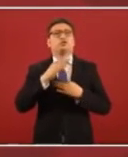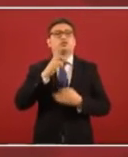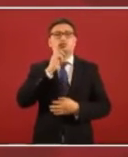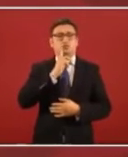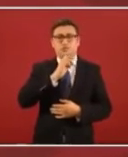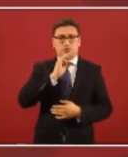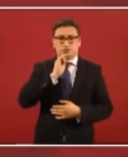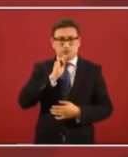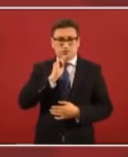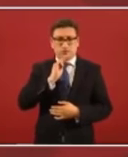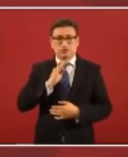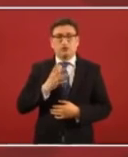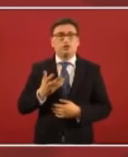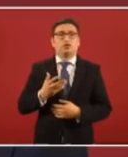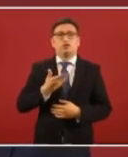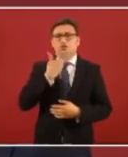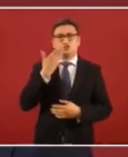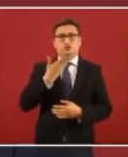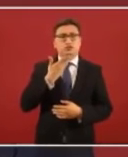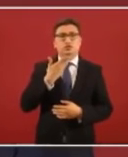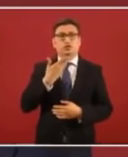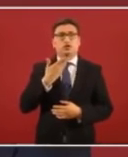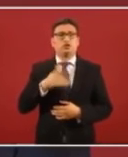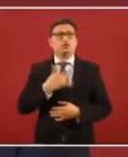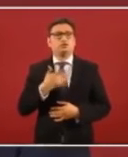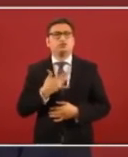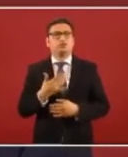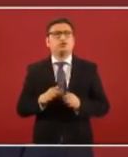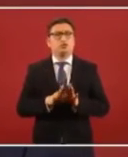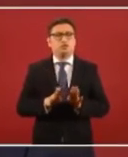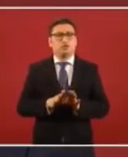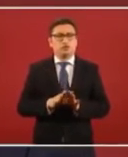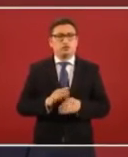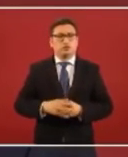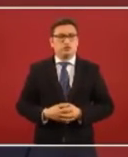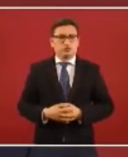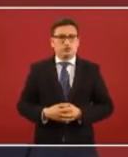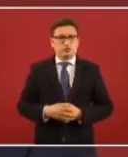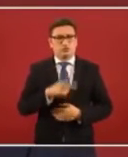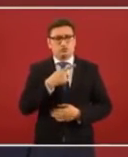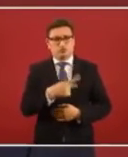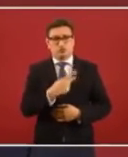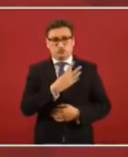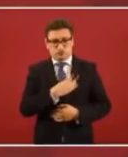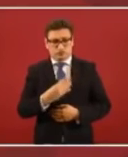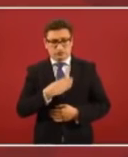acepte la culpa de un hijo.